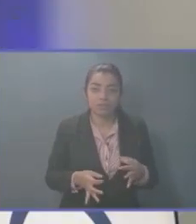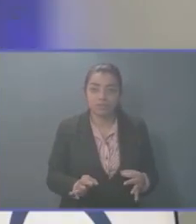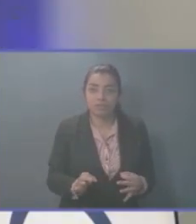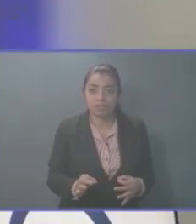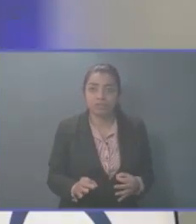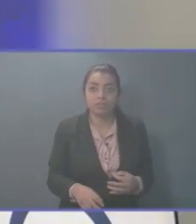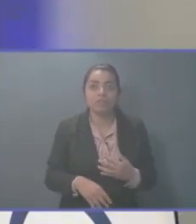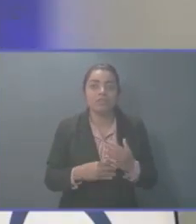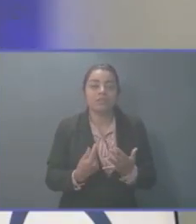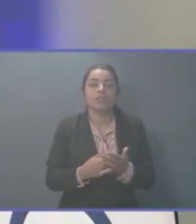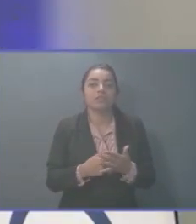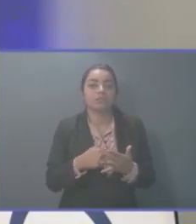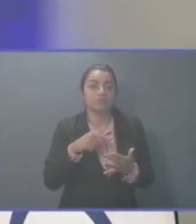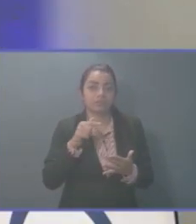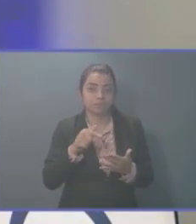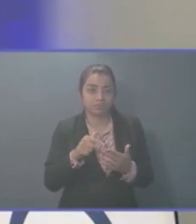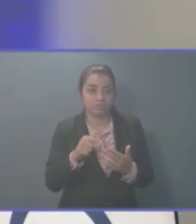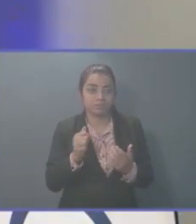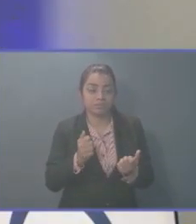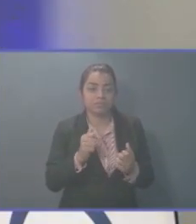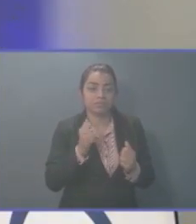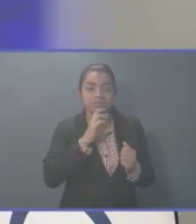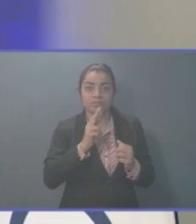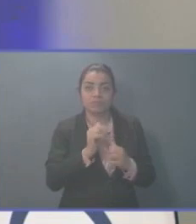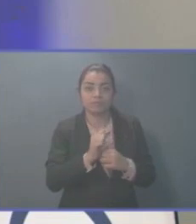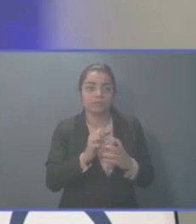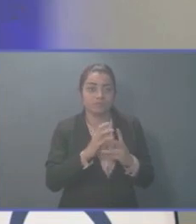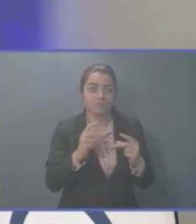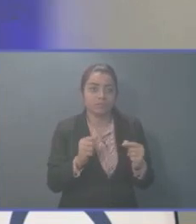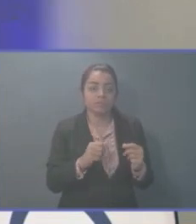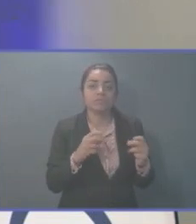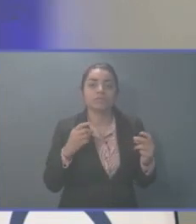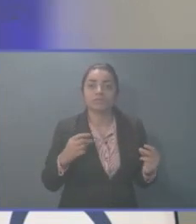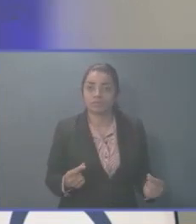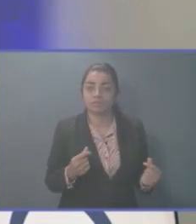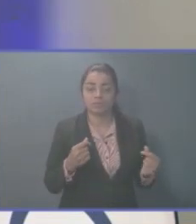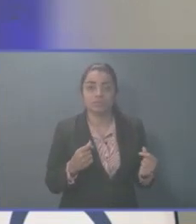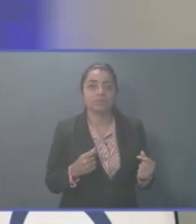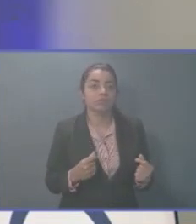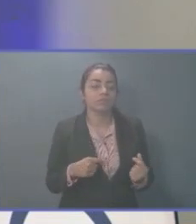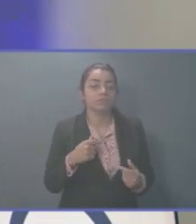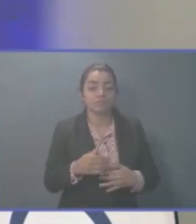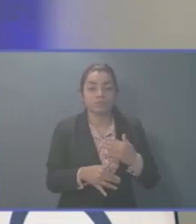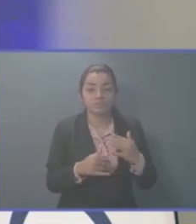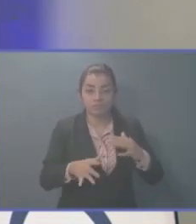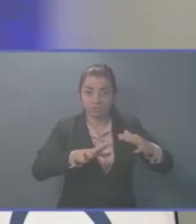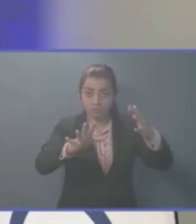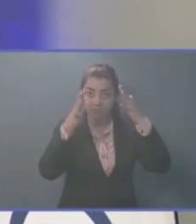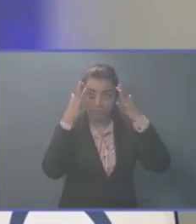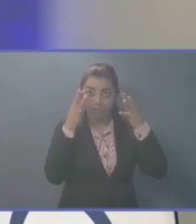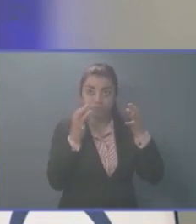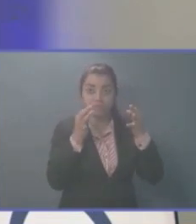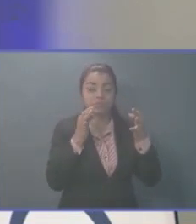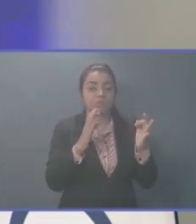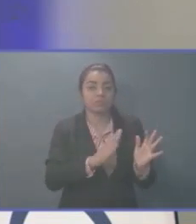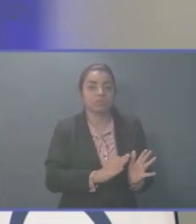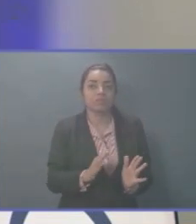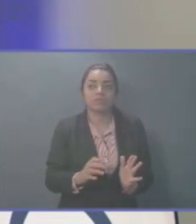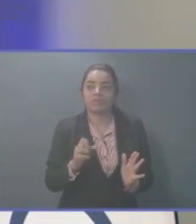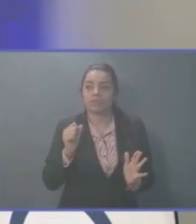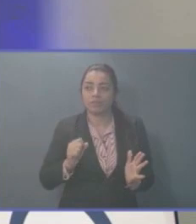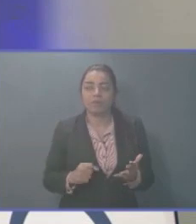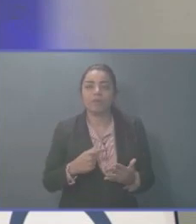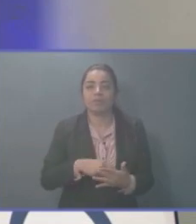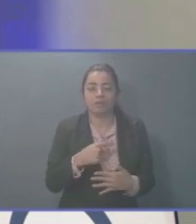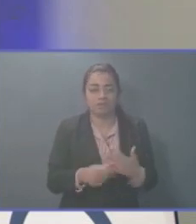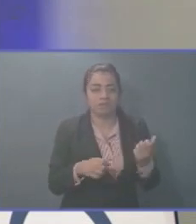crisis. Fueron incapaces de dar soluciones rápidas, y cuando se plantea una solución es una que también podría estar